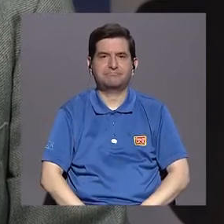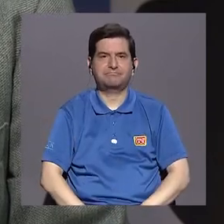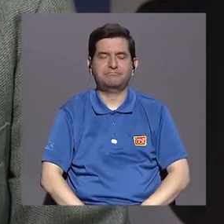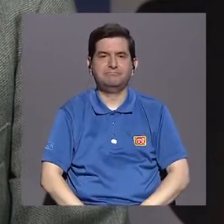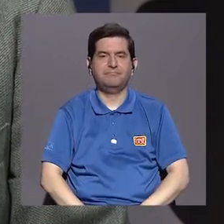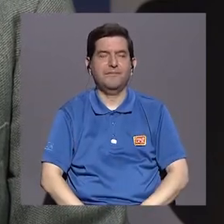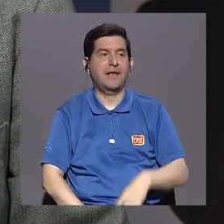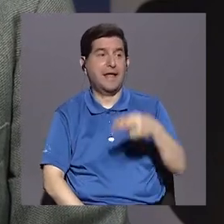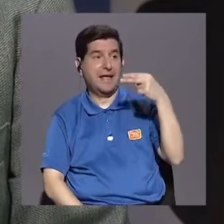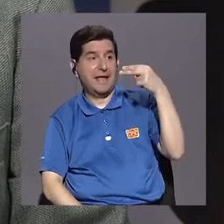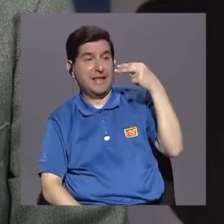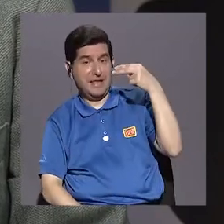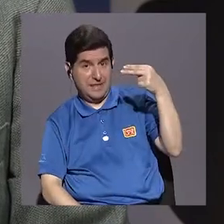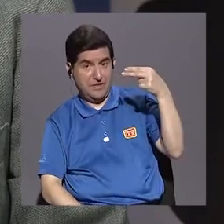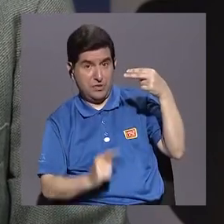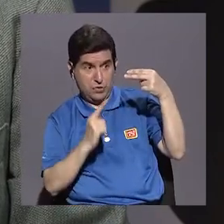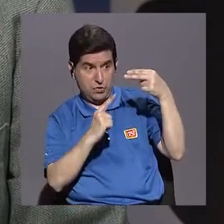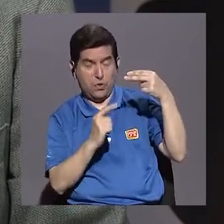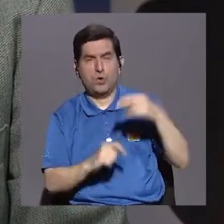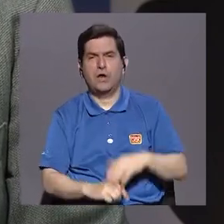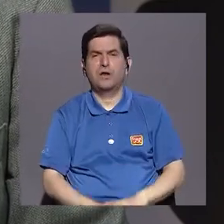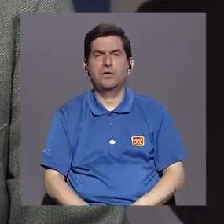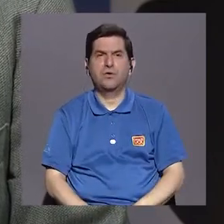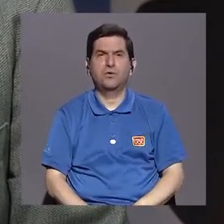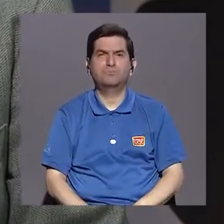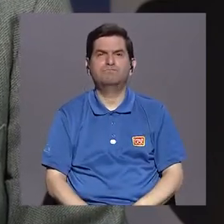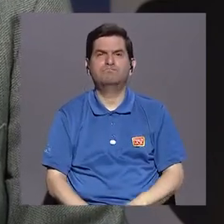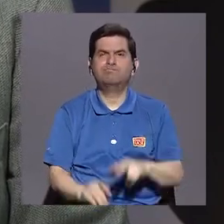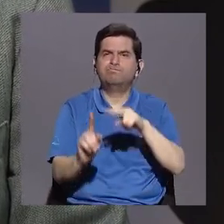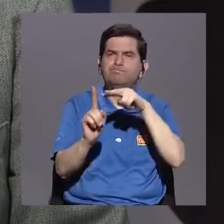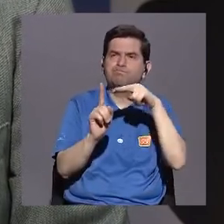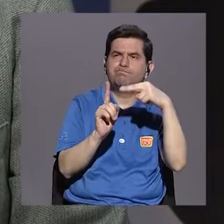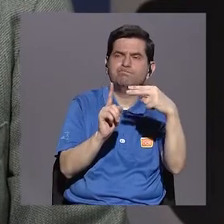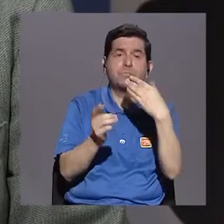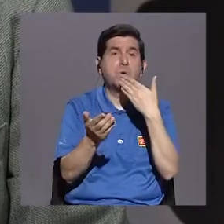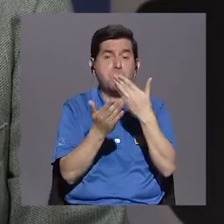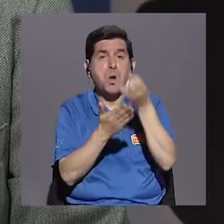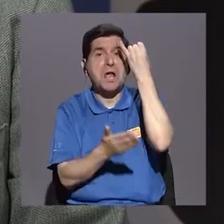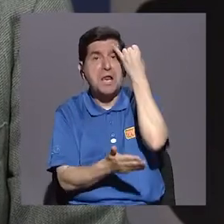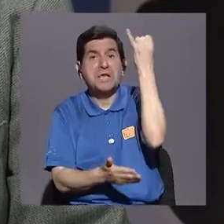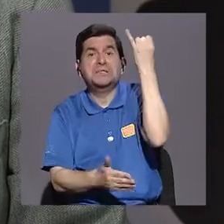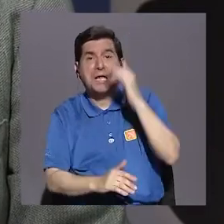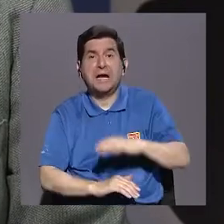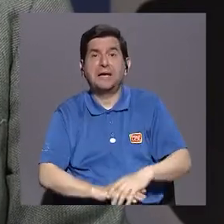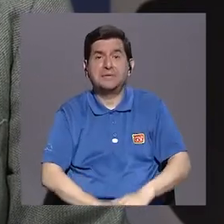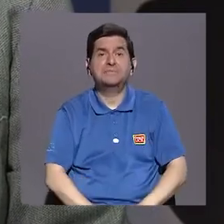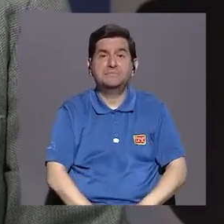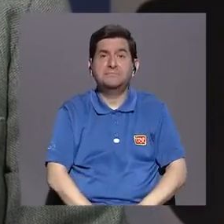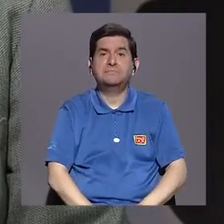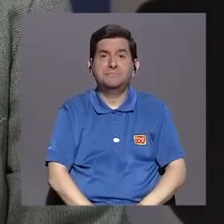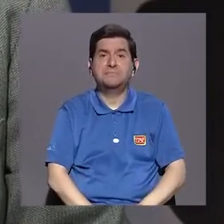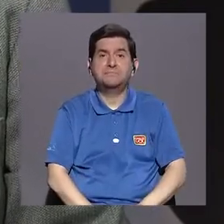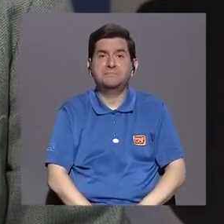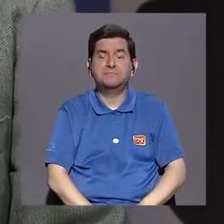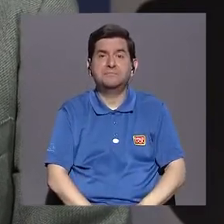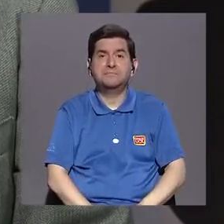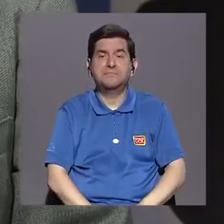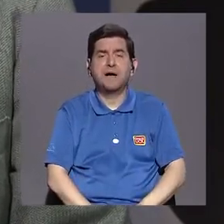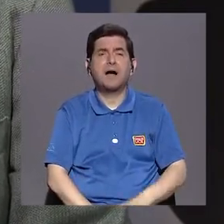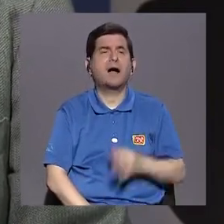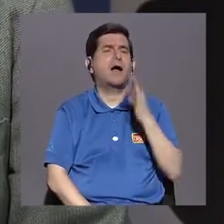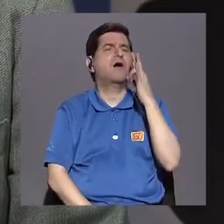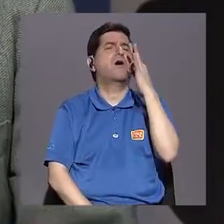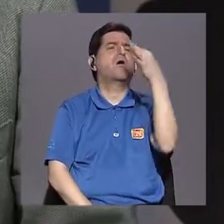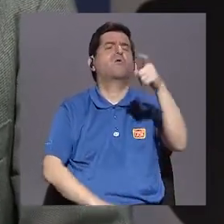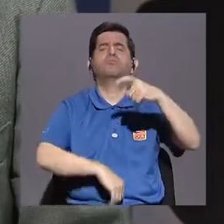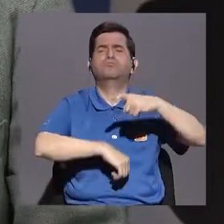el hidrógeno ha sido visto y es una muy buena idea a muchos años